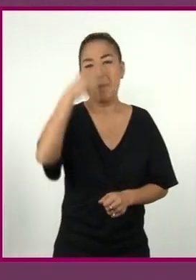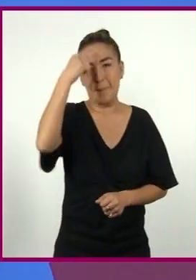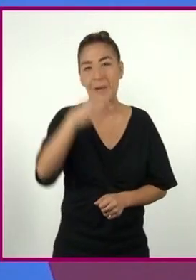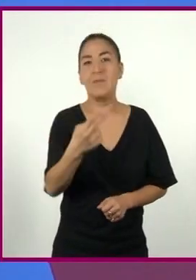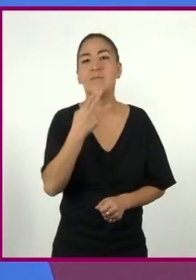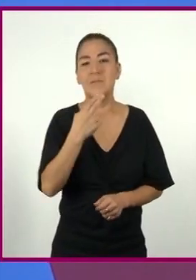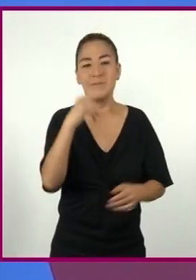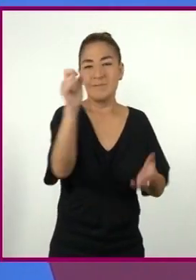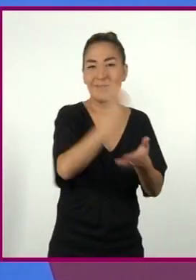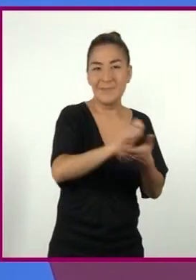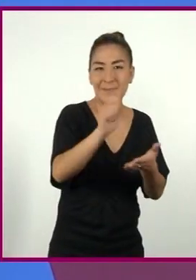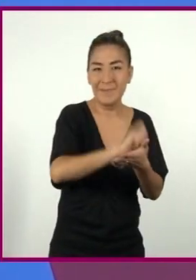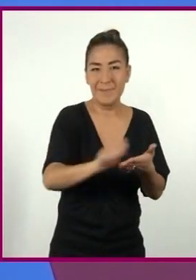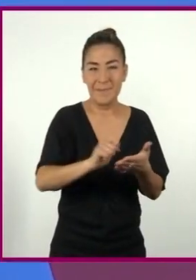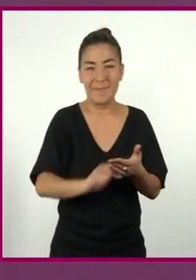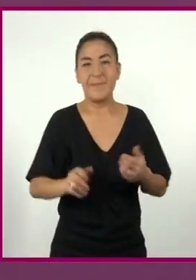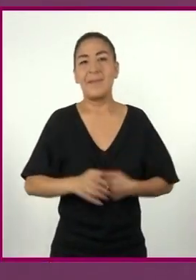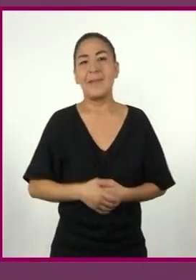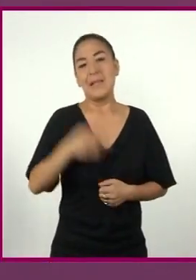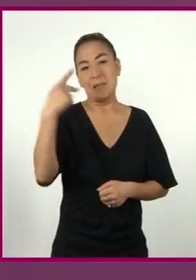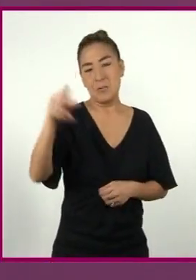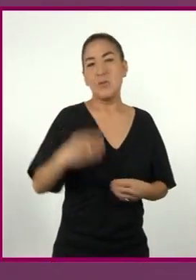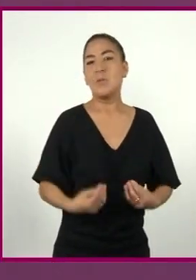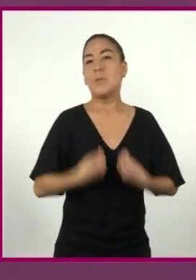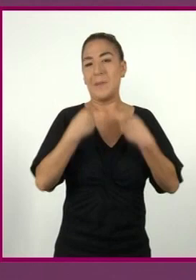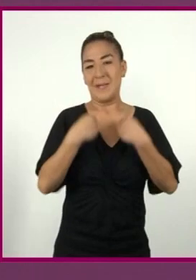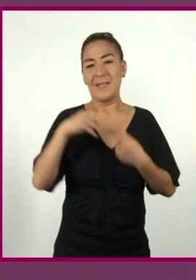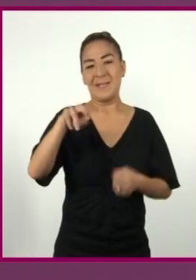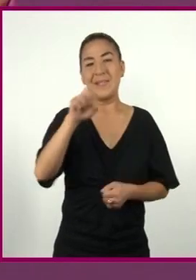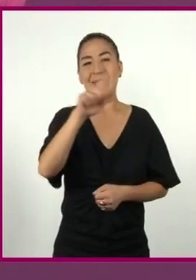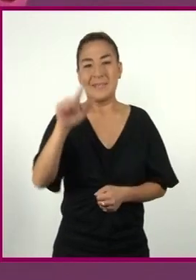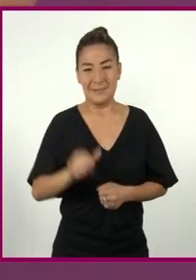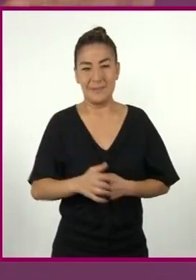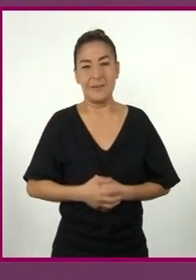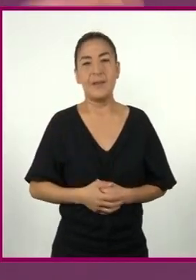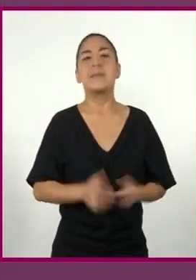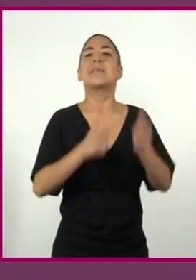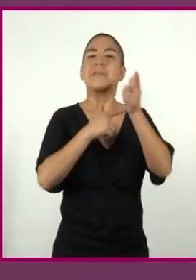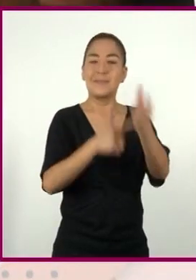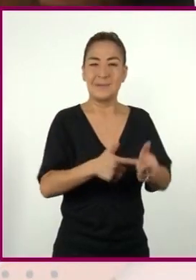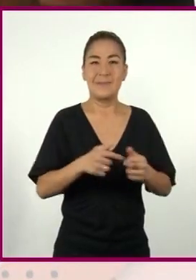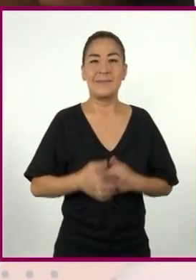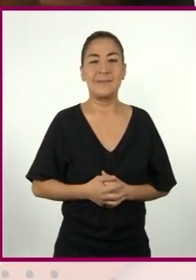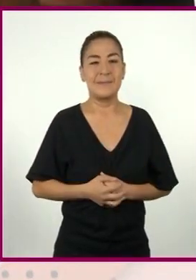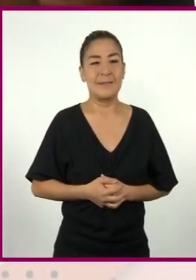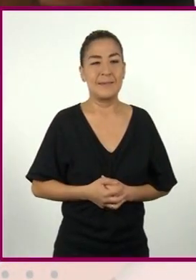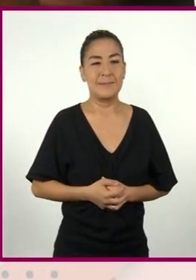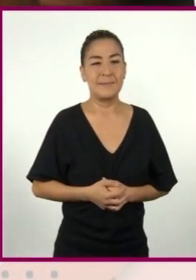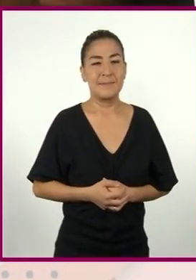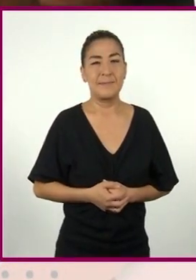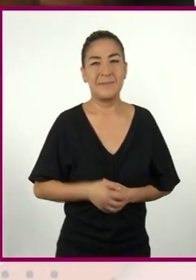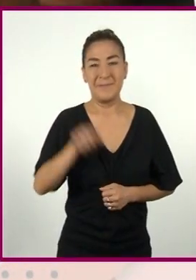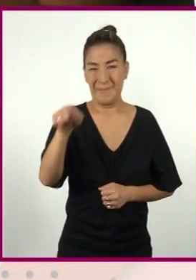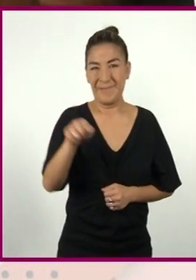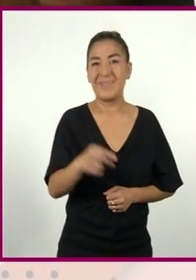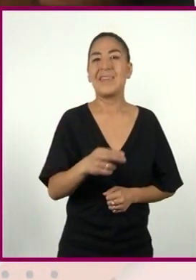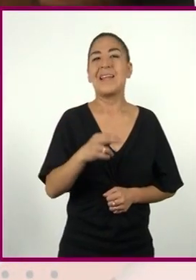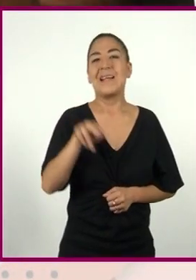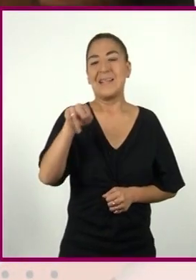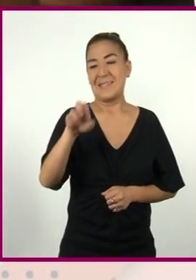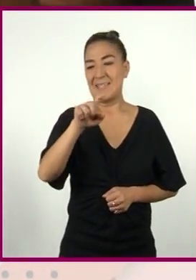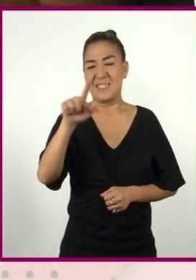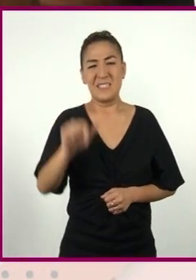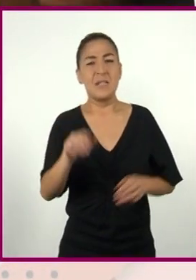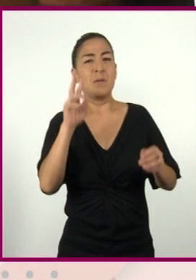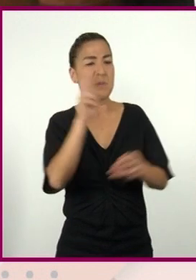utilizaron para redactar parte de la vida de Nezahualcóyotl. Continuemos. Nezahualcóyotl, quien vio